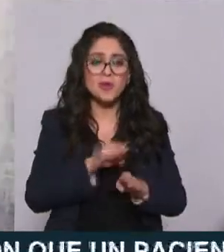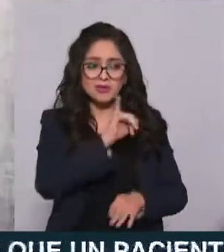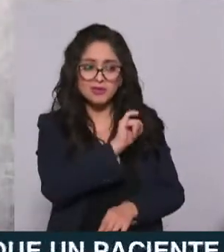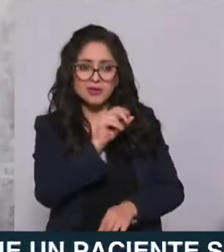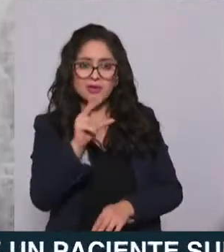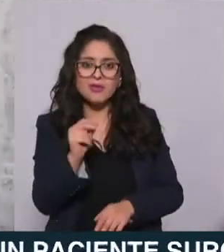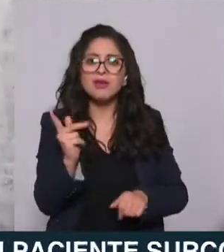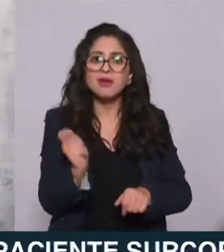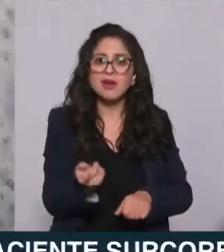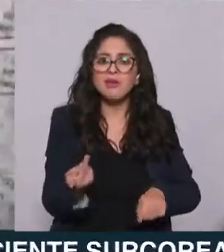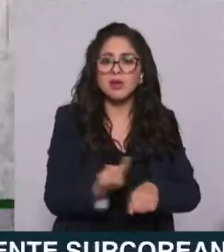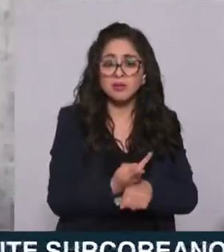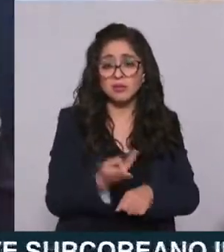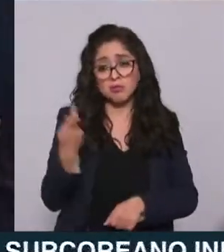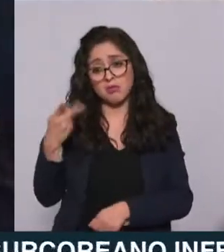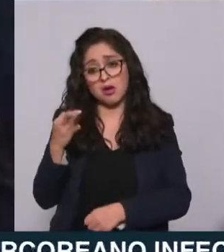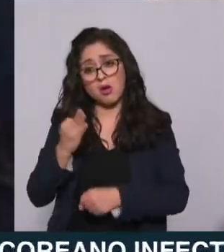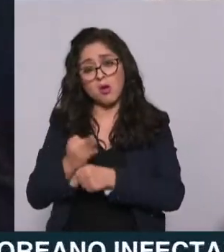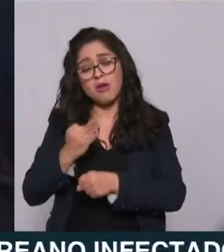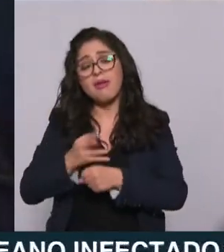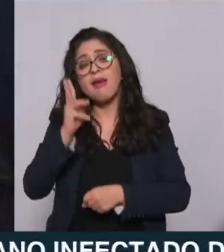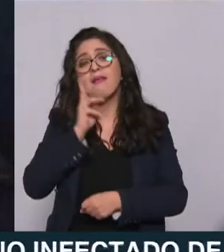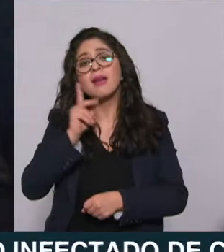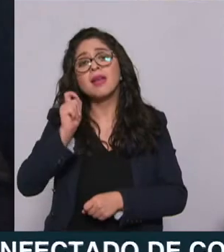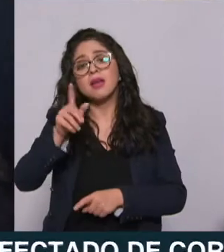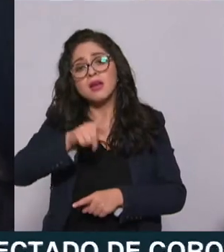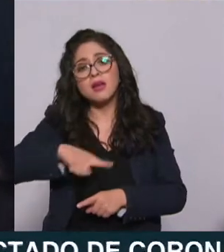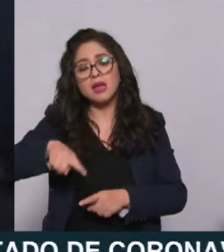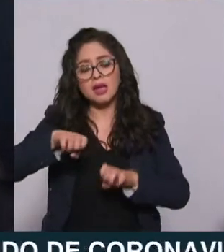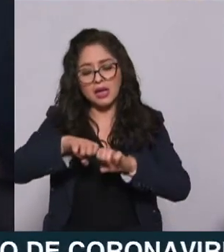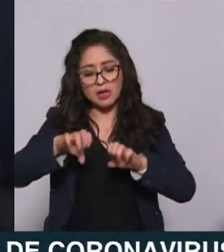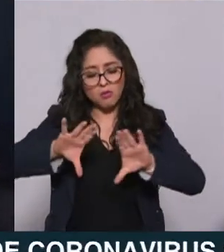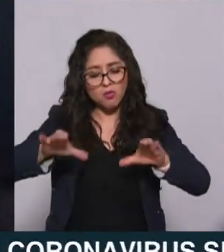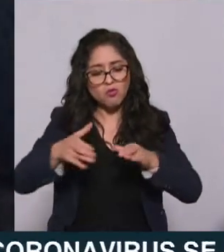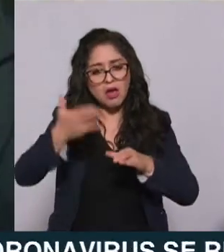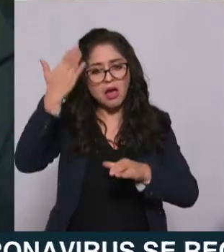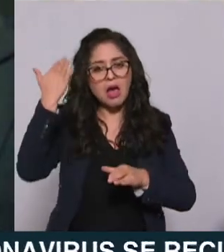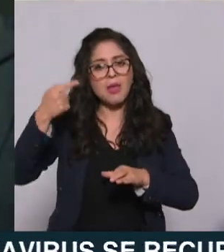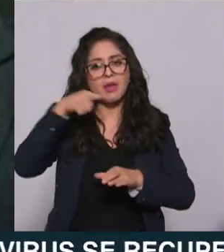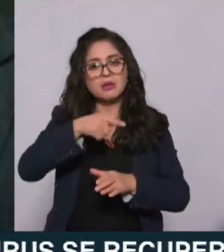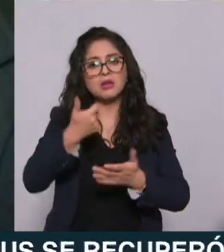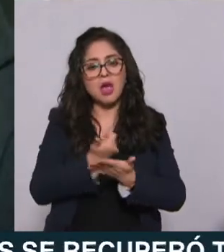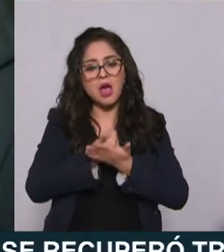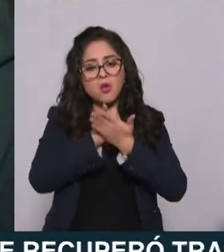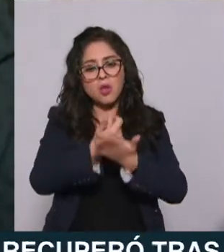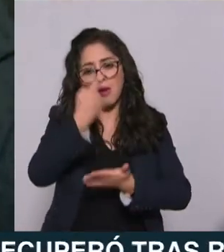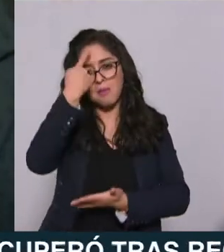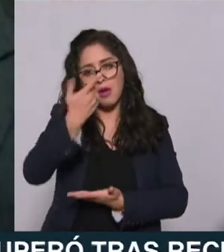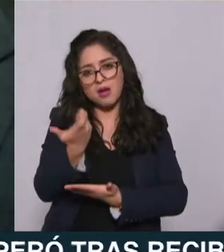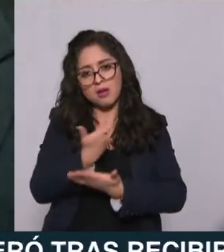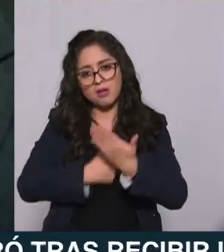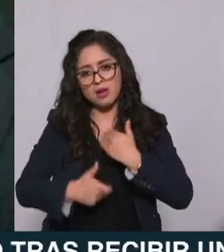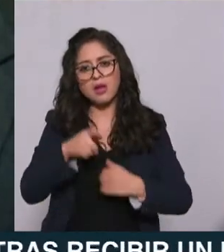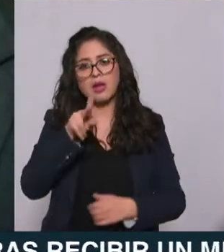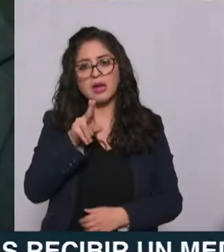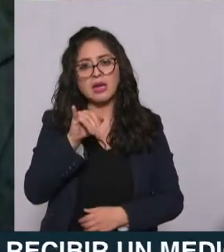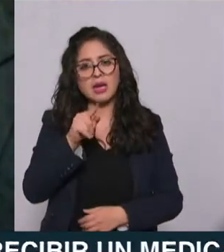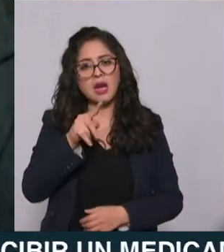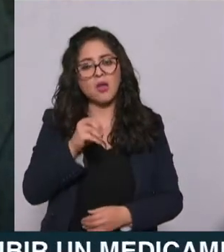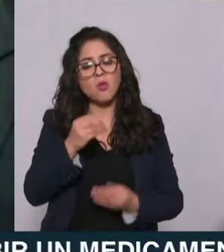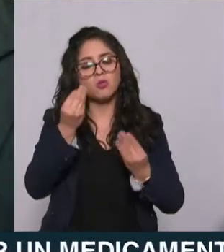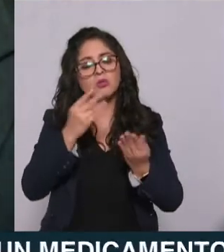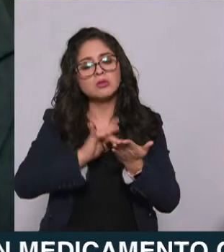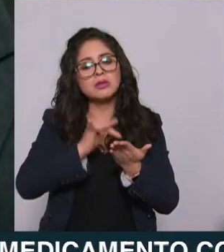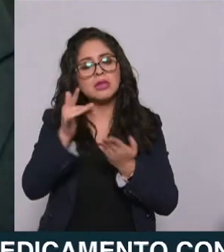quiénes son los implicados, y nosotros pues te damos las gracias por habernos tomado la llamada esta noche. Ricardo Ravelo, periodista. A ustedes